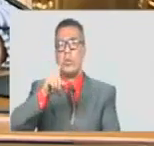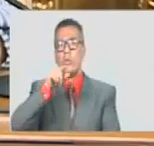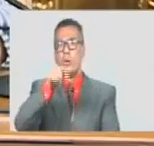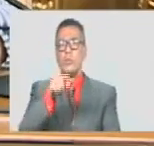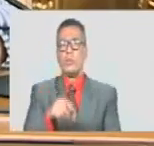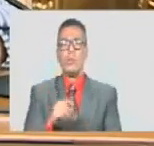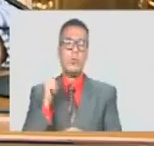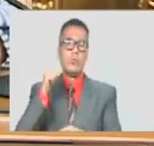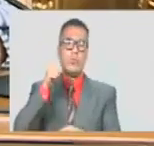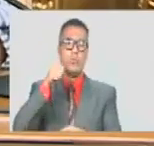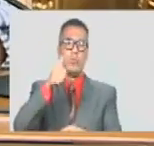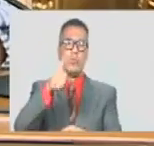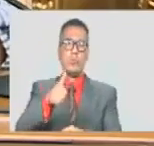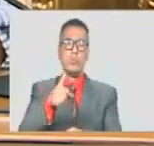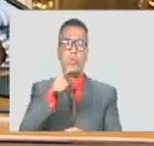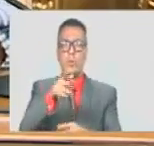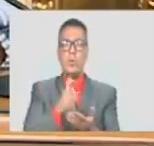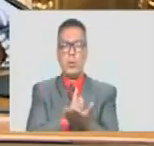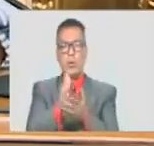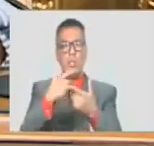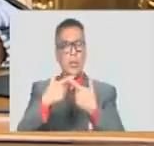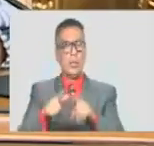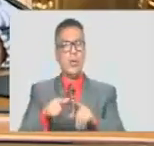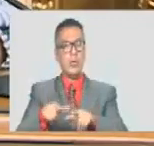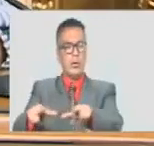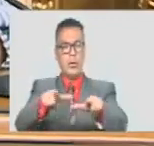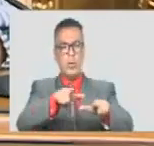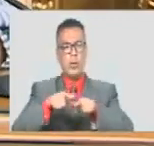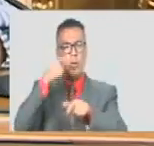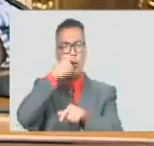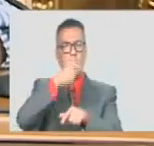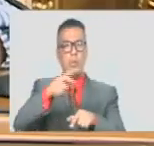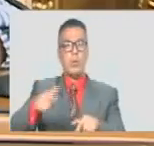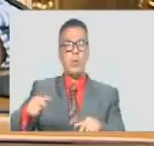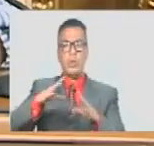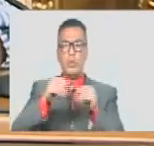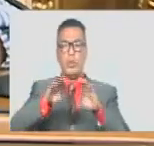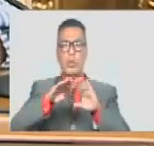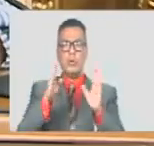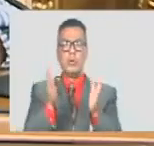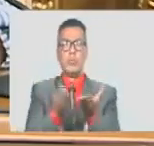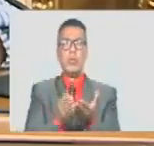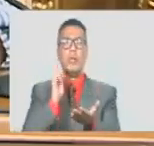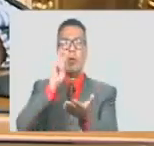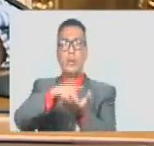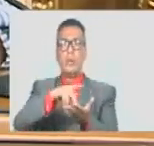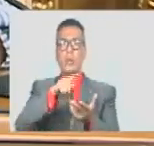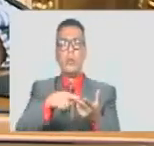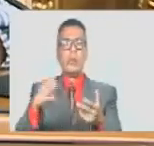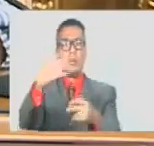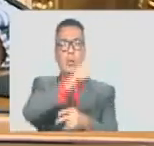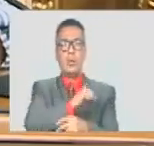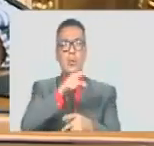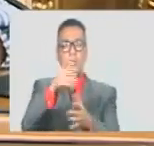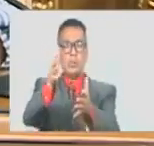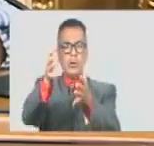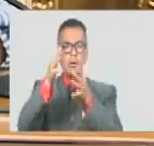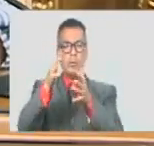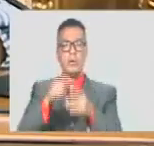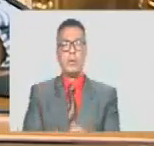insigne trayectoria por la liberación y la soberanía de los pueblos del mundo, participando y alcanzando la